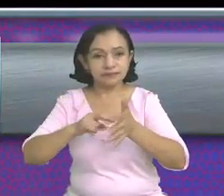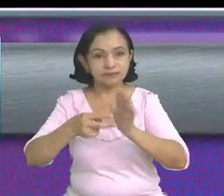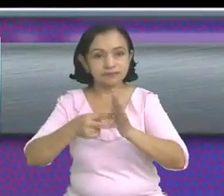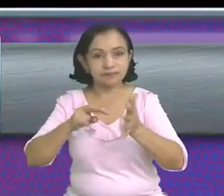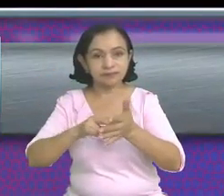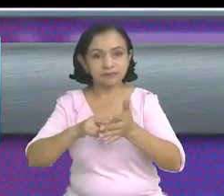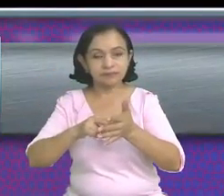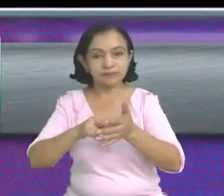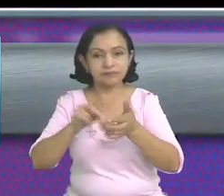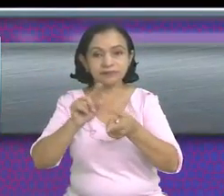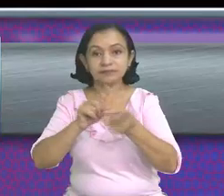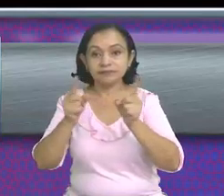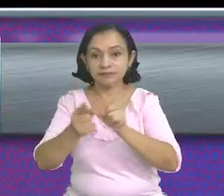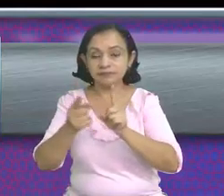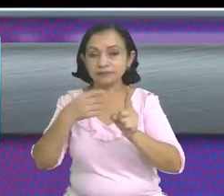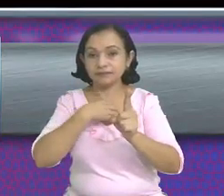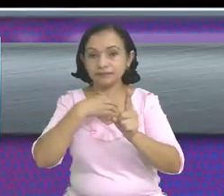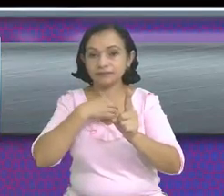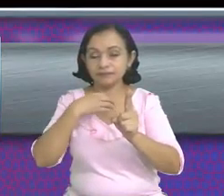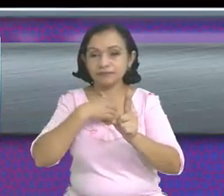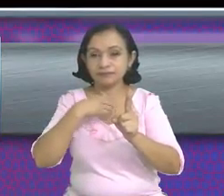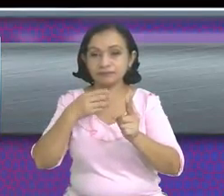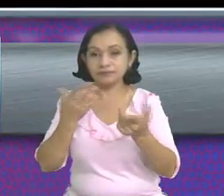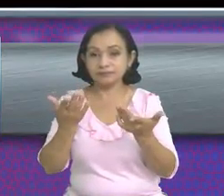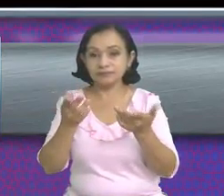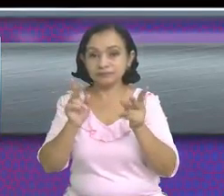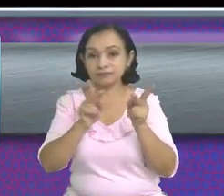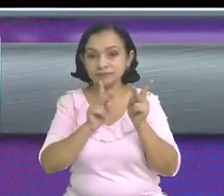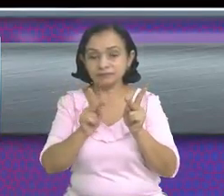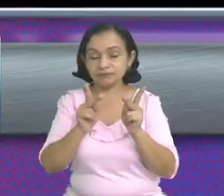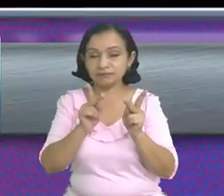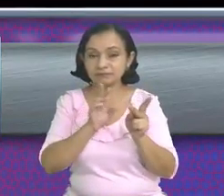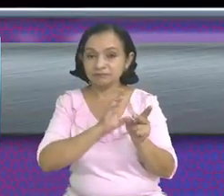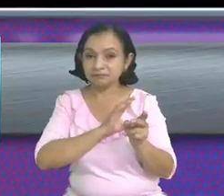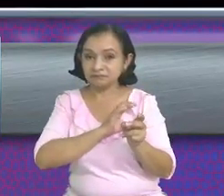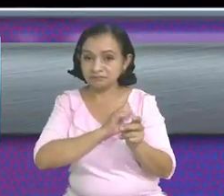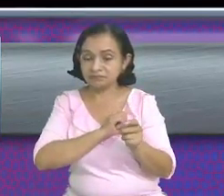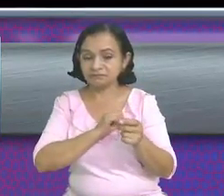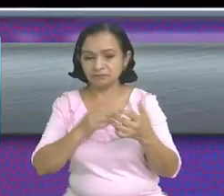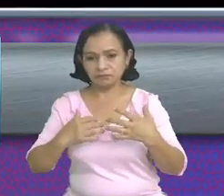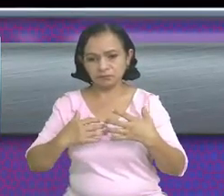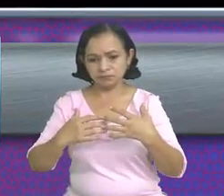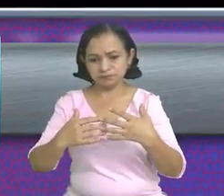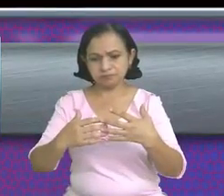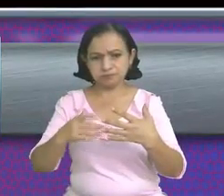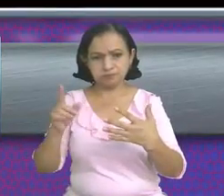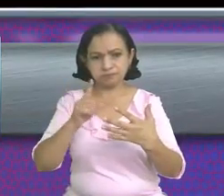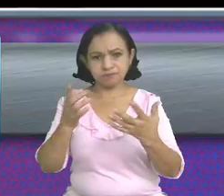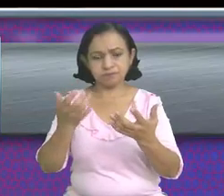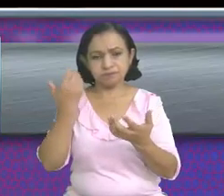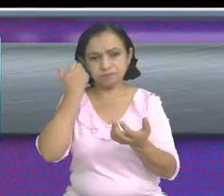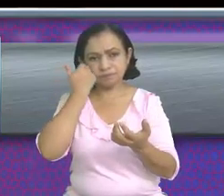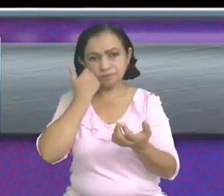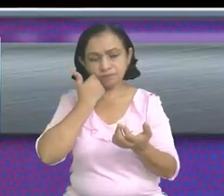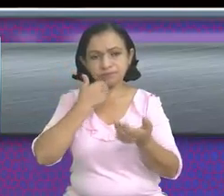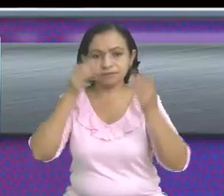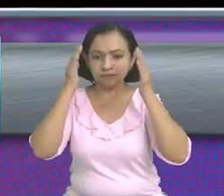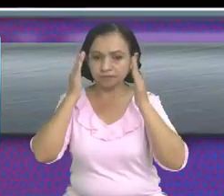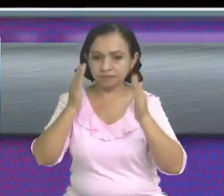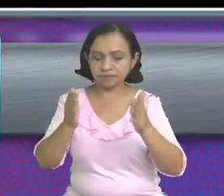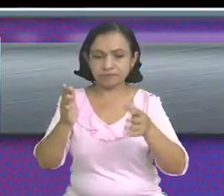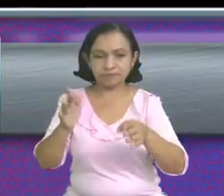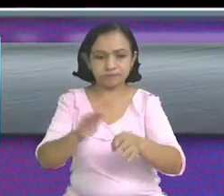esas adaptaciones tienen razón. Por ejemplo, de pronto la frustración de que la muchacha es muy bustuda y no quiere y le da pena. Como llama la atención, se